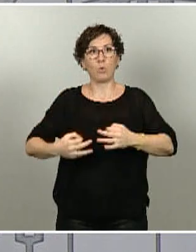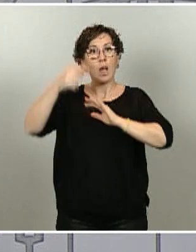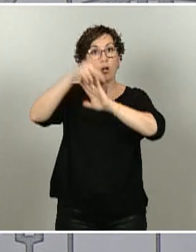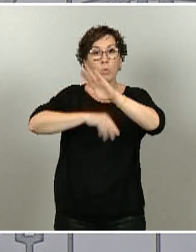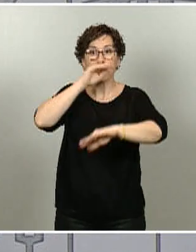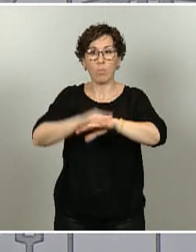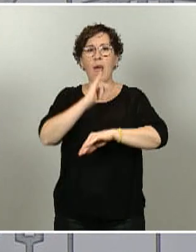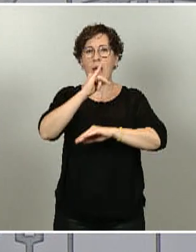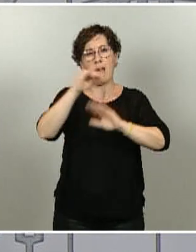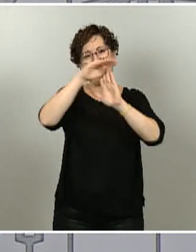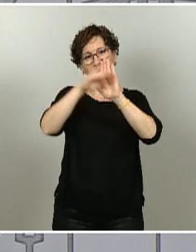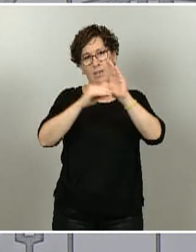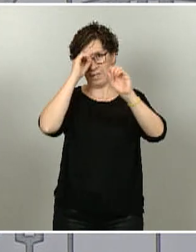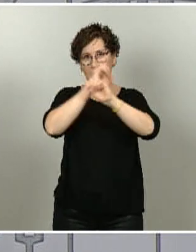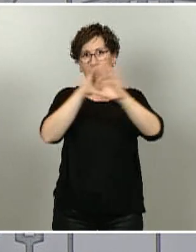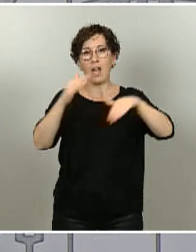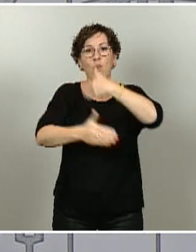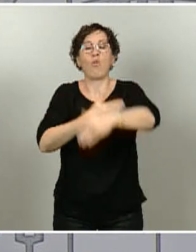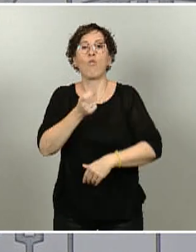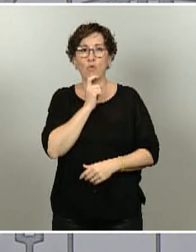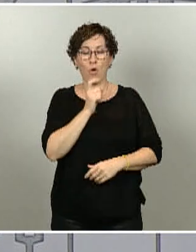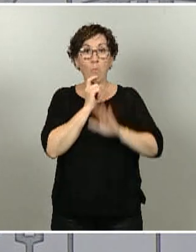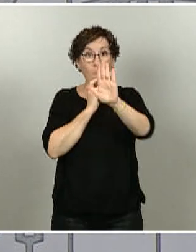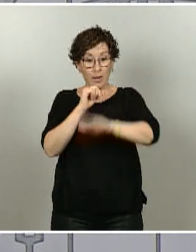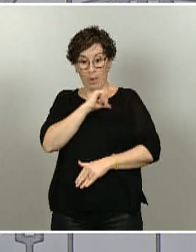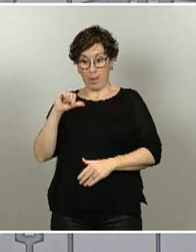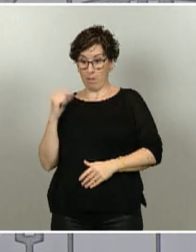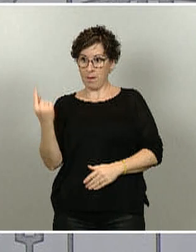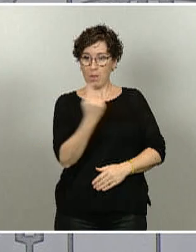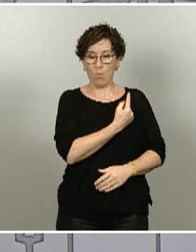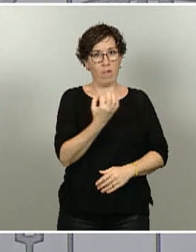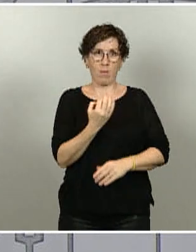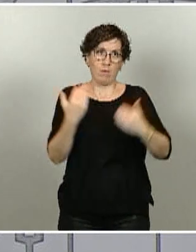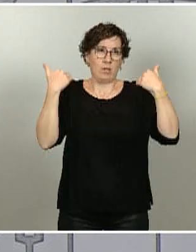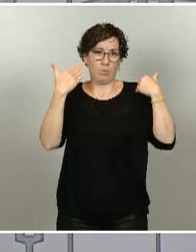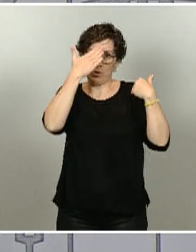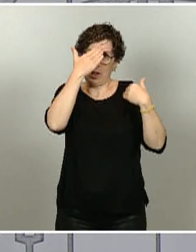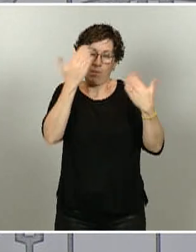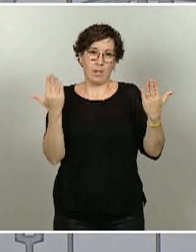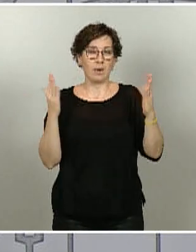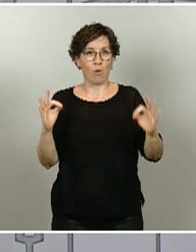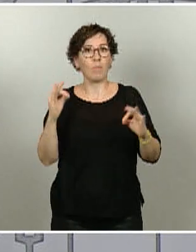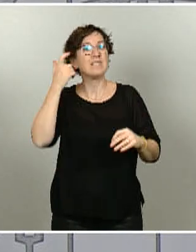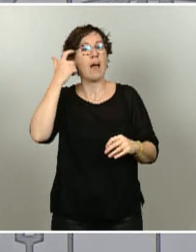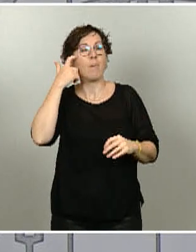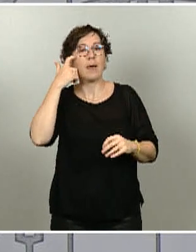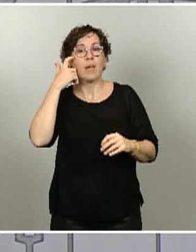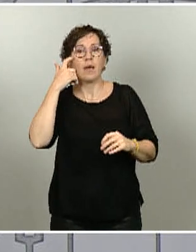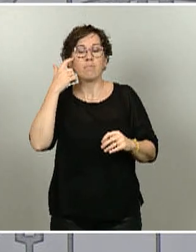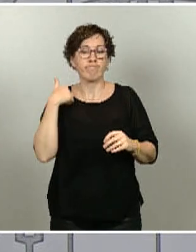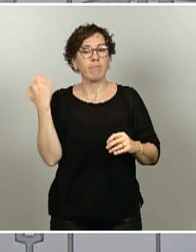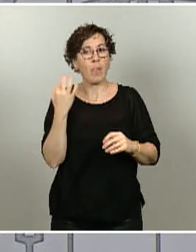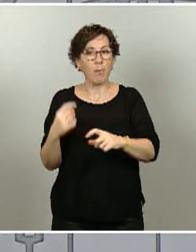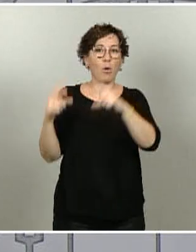creo que a título individual debemos de ser suficientemente responsables como para saber los momentos en los que se deben de poner o no.